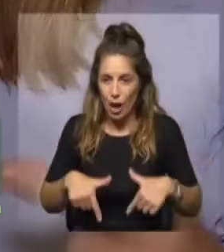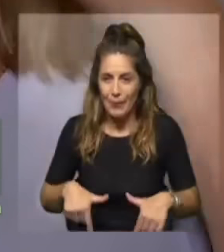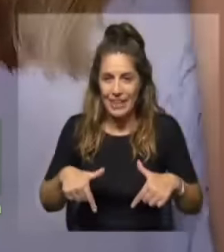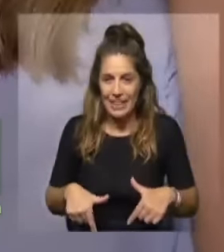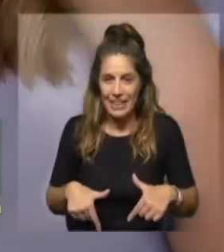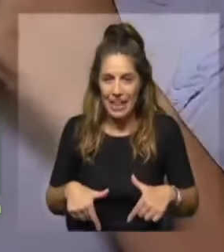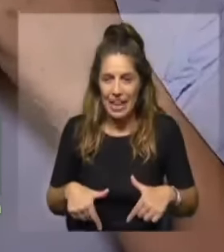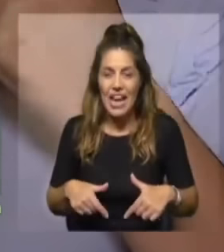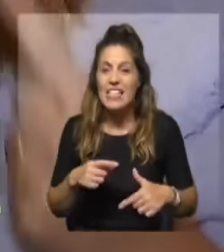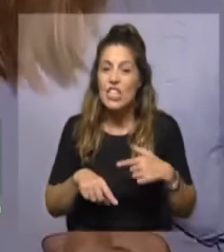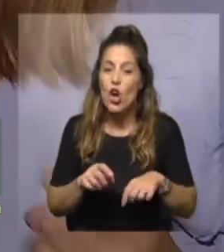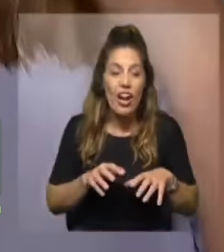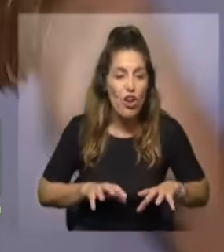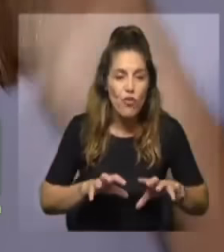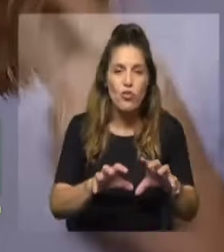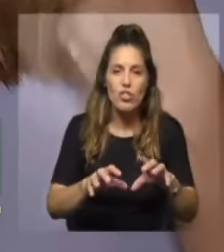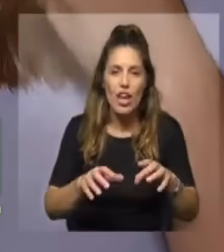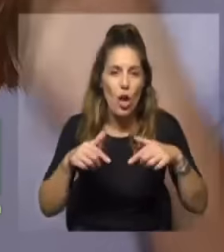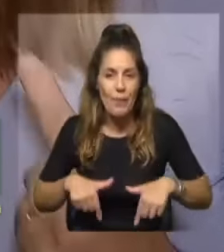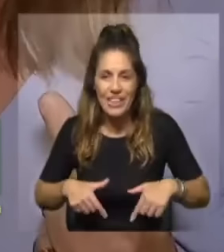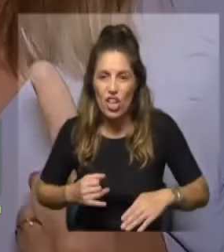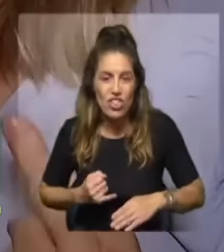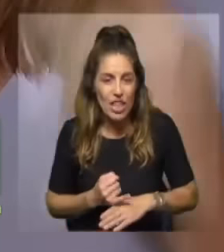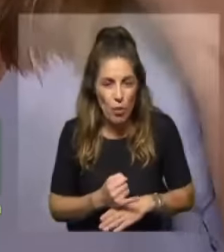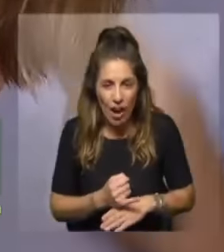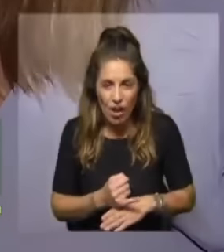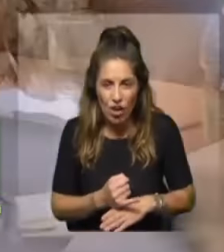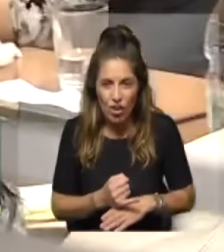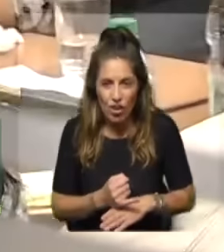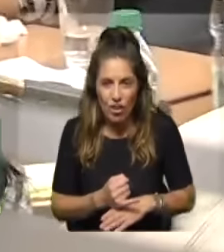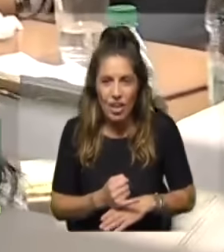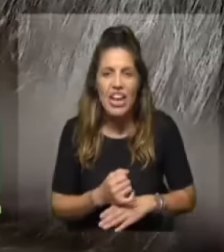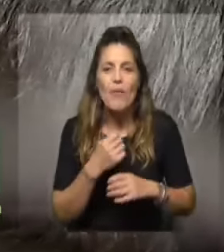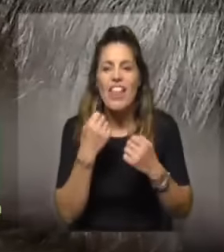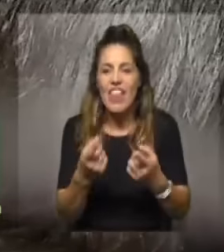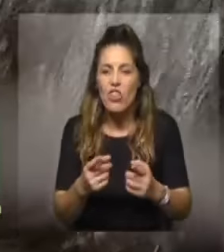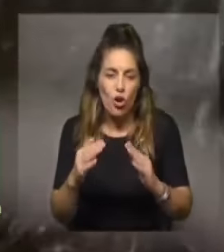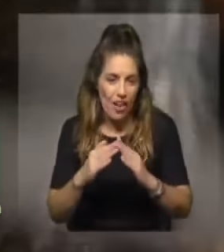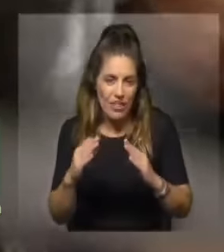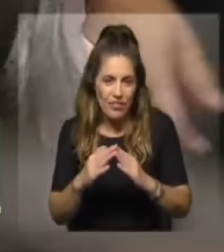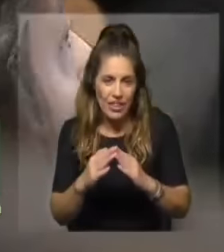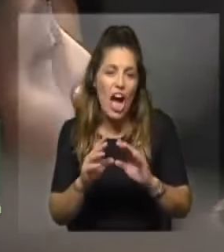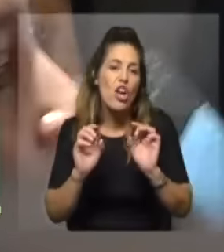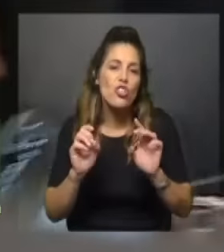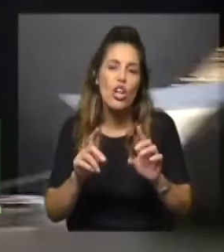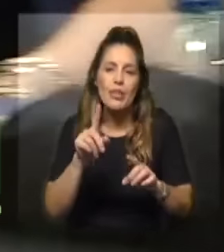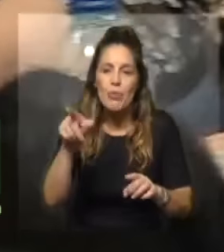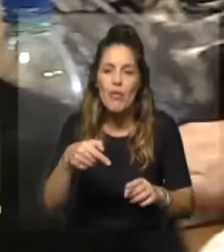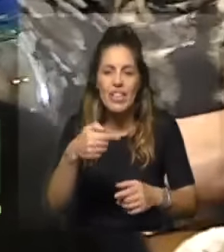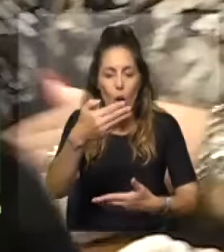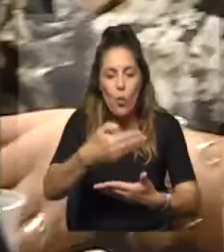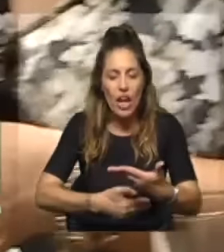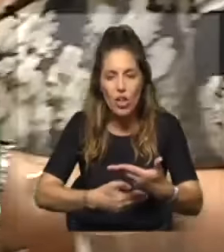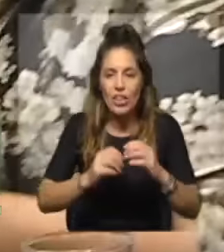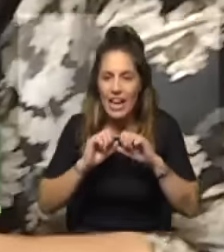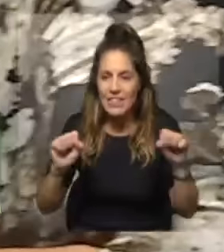sino que los funcionarios del ministerio se equivocaron en haber asignado esas viviendas solo porque venía una nota de la